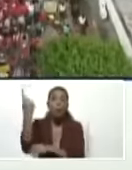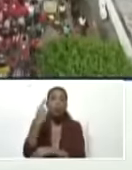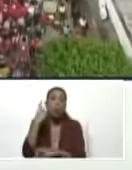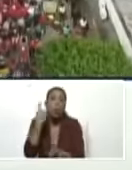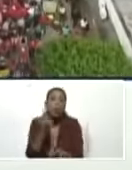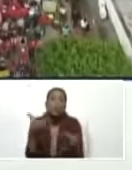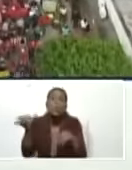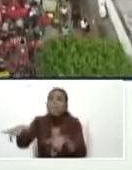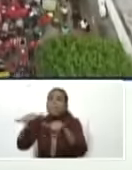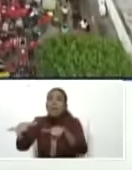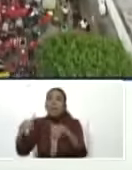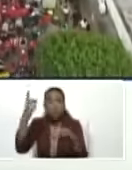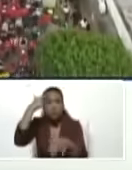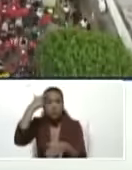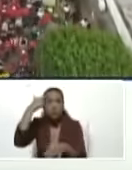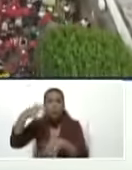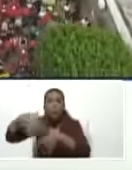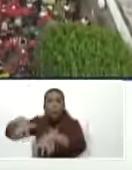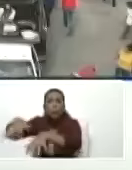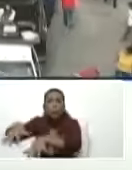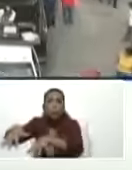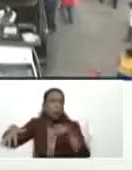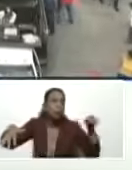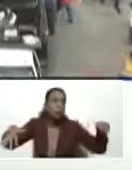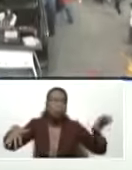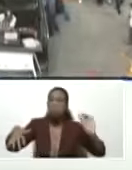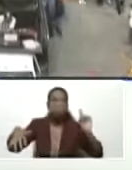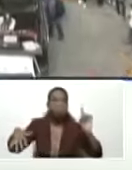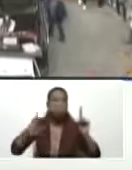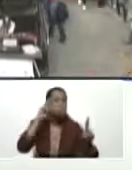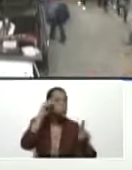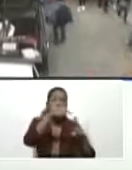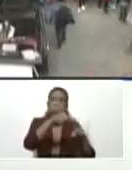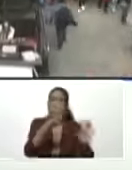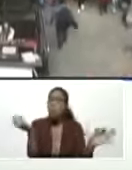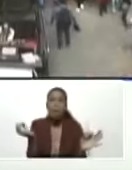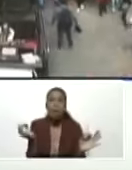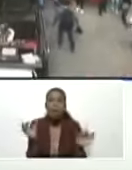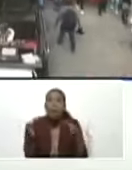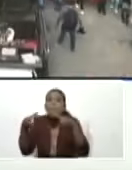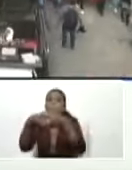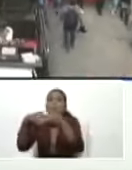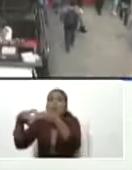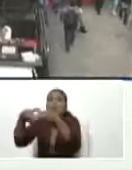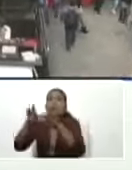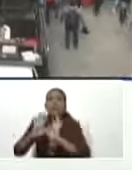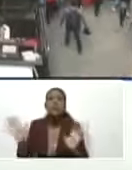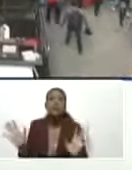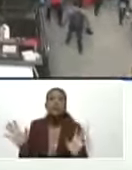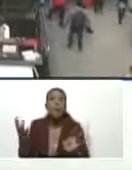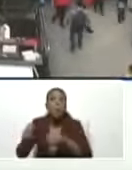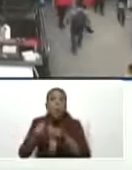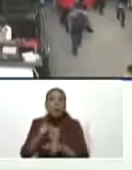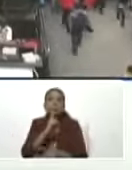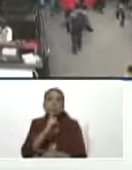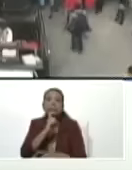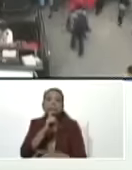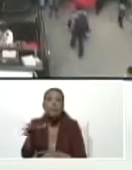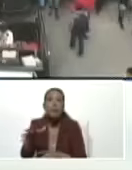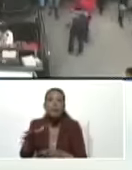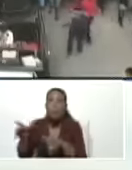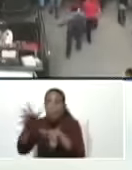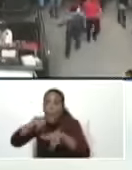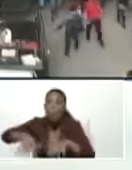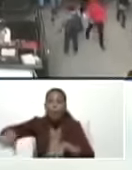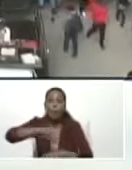enteraron ustedes los que se marcharon, entonces el gran objetivo no se cumplió. Hacemos lo más difícil, que es tener al